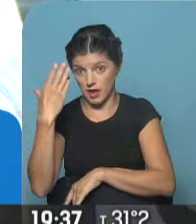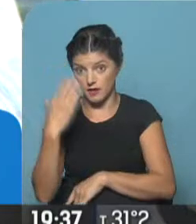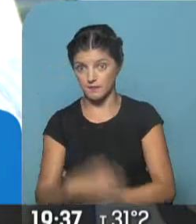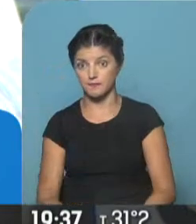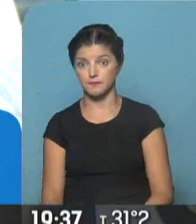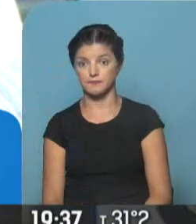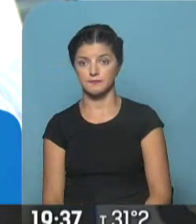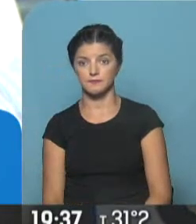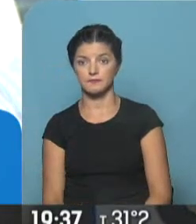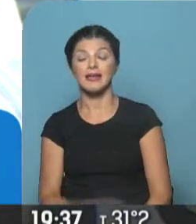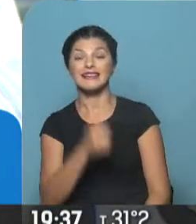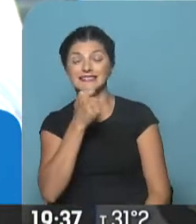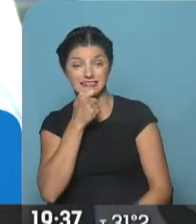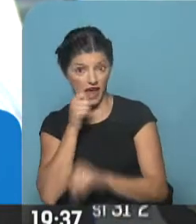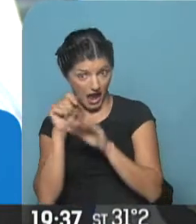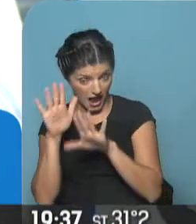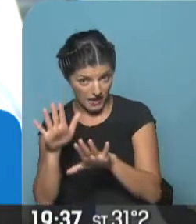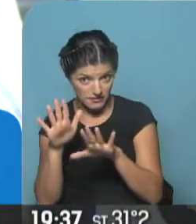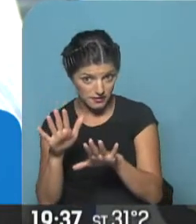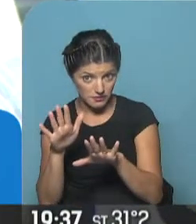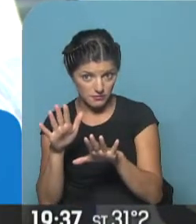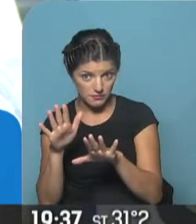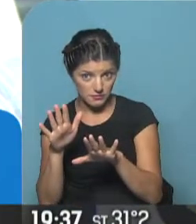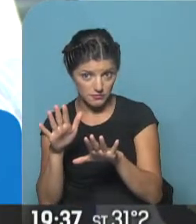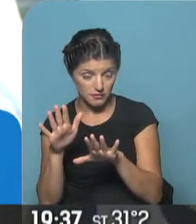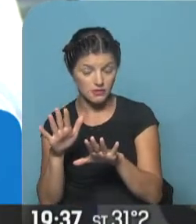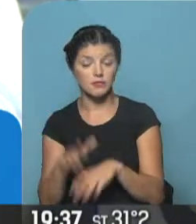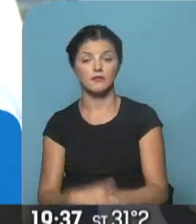es así, claramente no podríamos